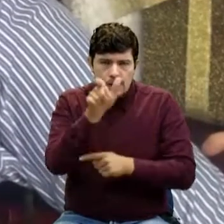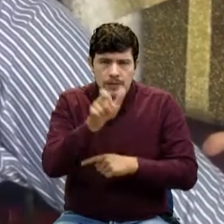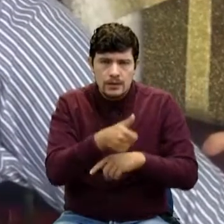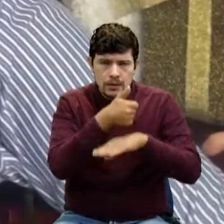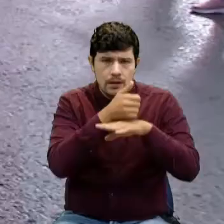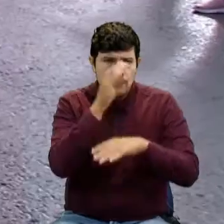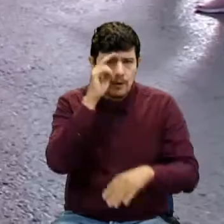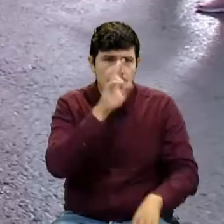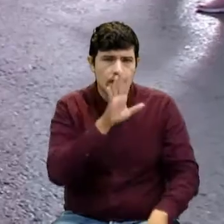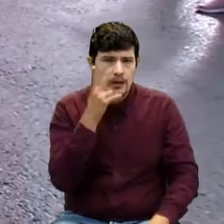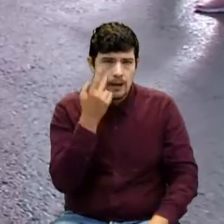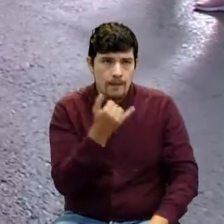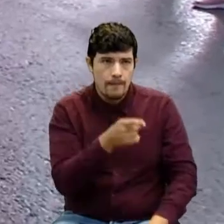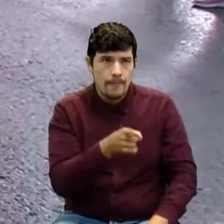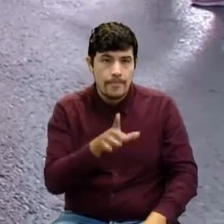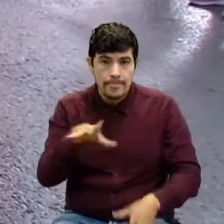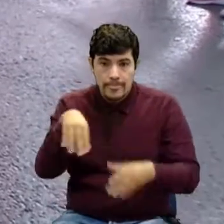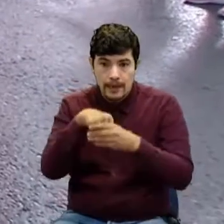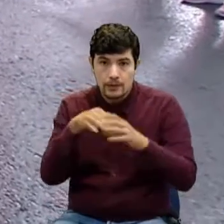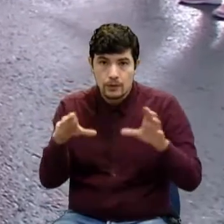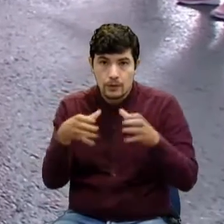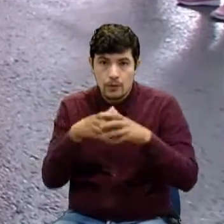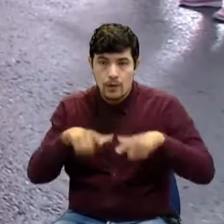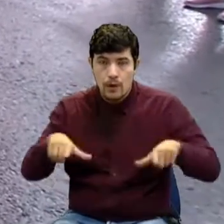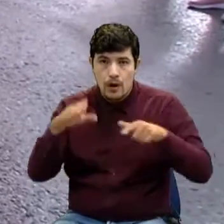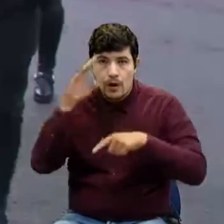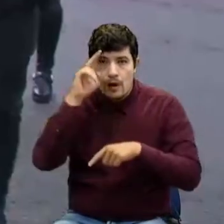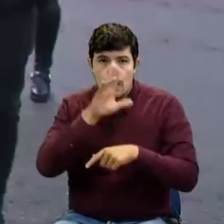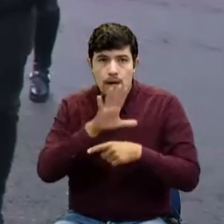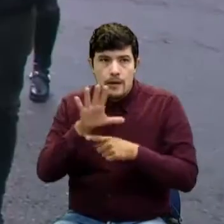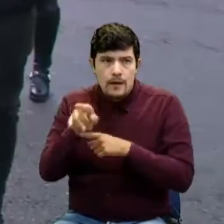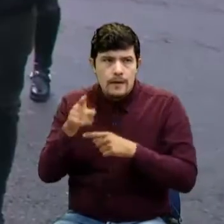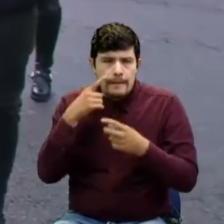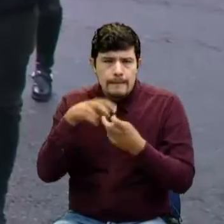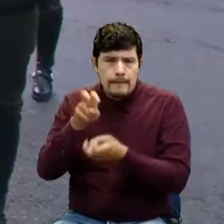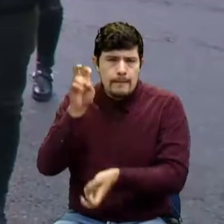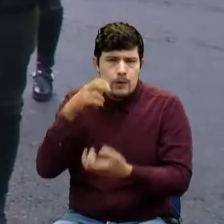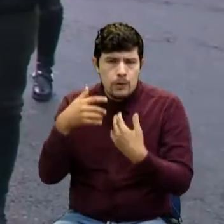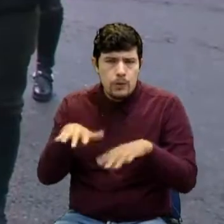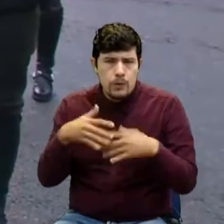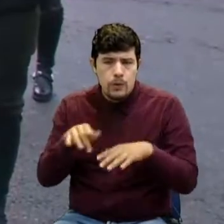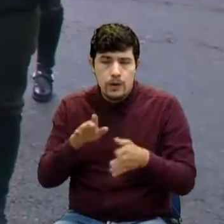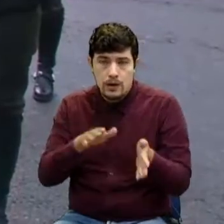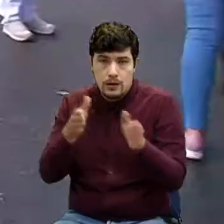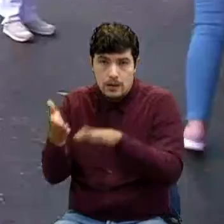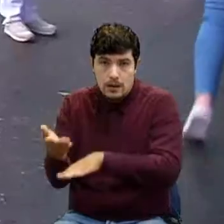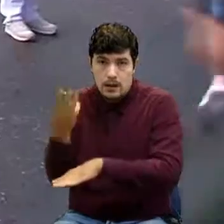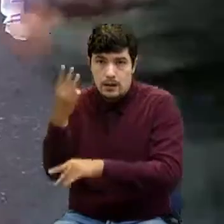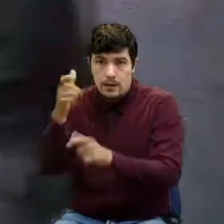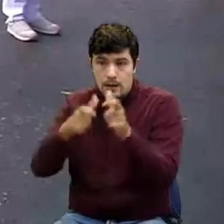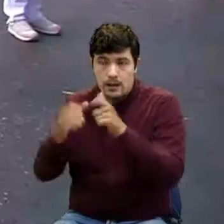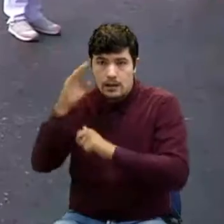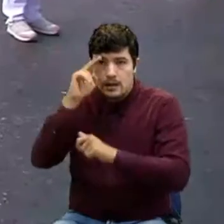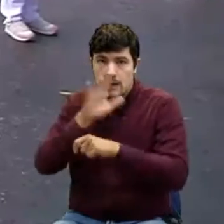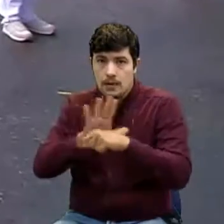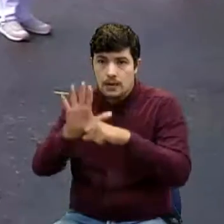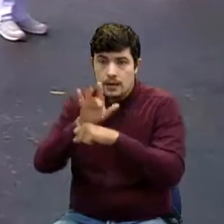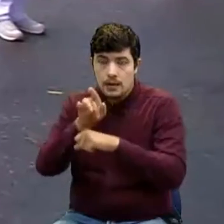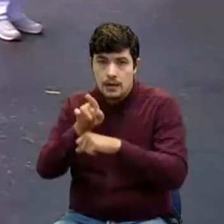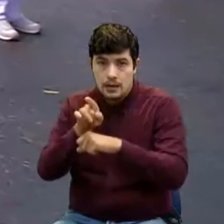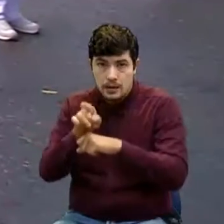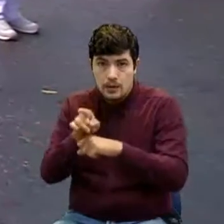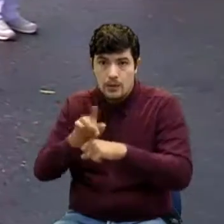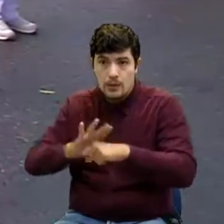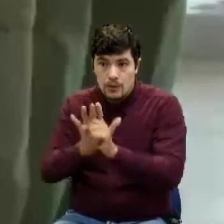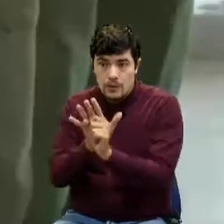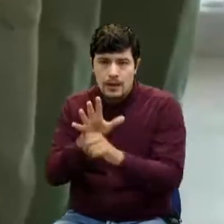patrullero. Dentro del comando de la Policía Metropolitana hay conmoción, no solo por el fallecimiento de 3 policías por COVID-19,